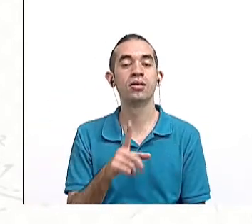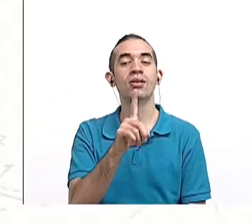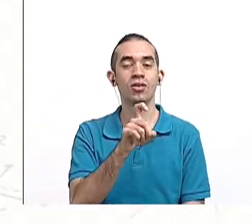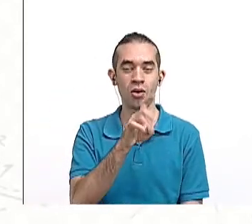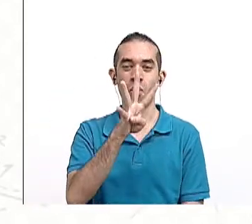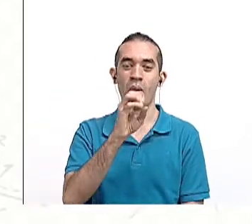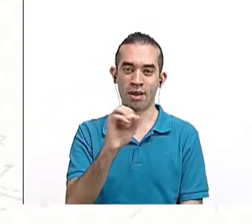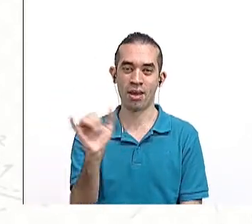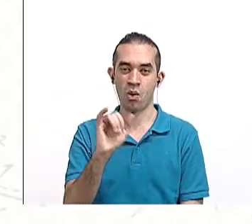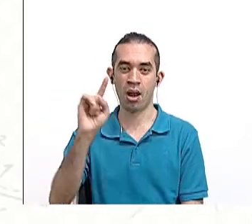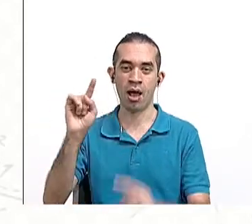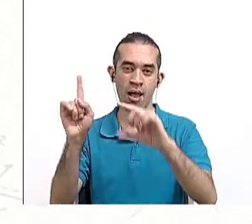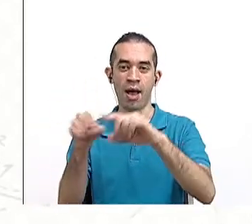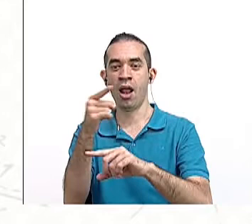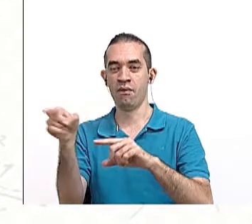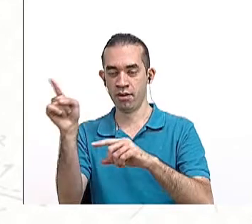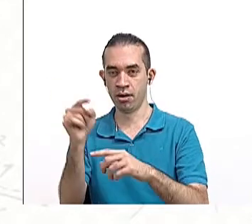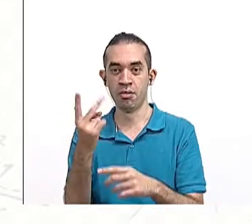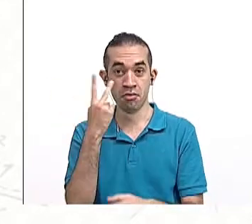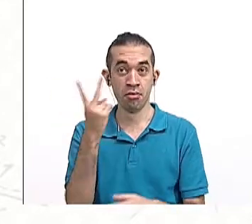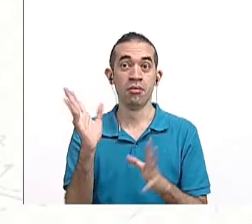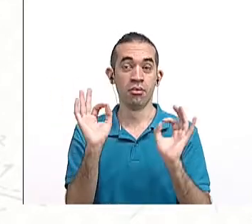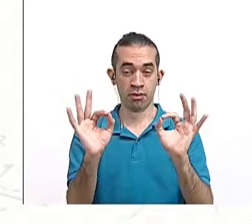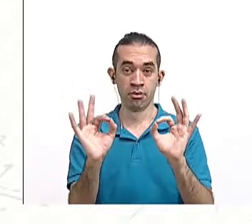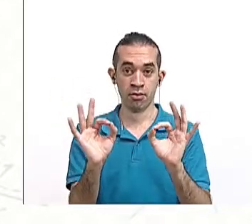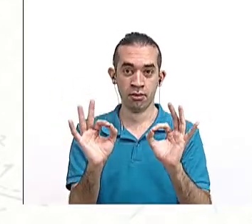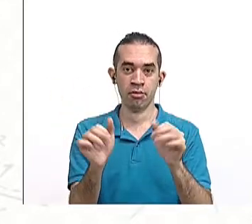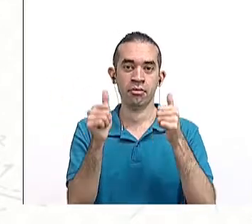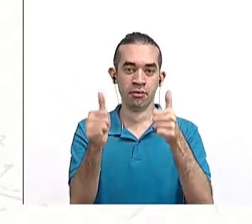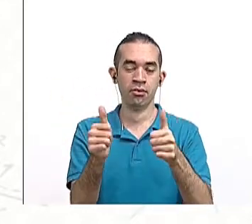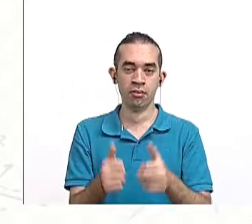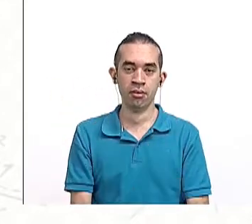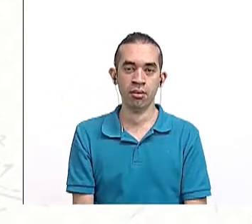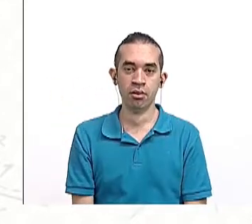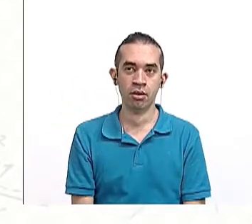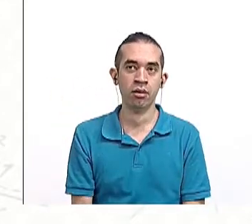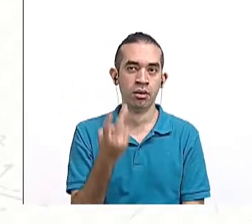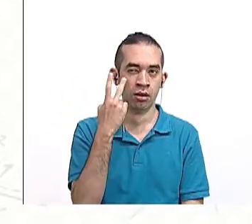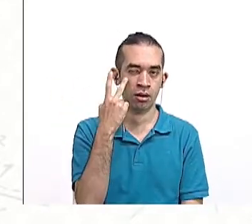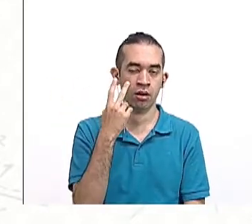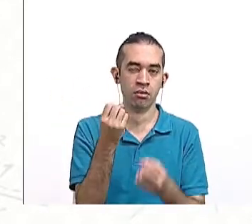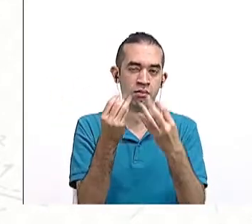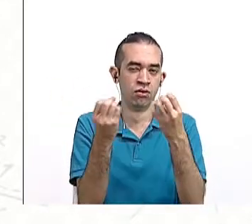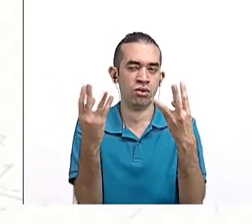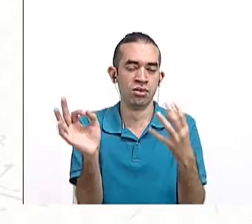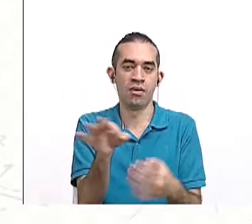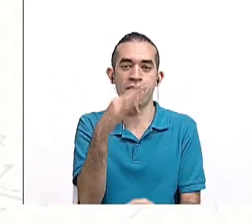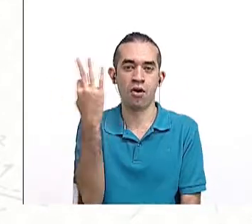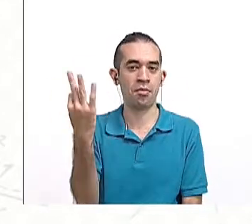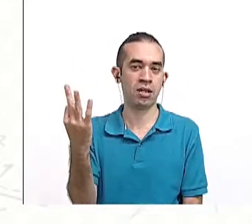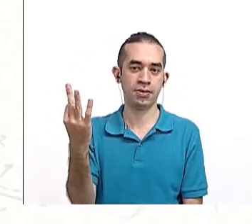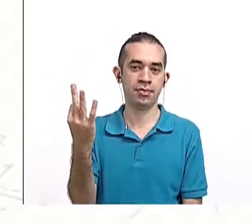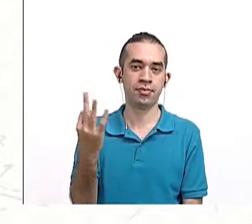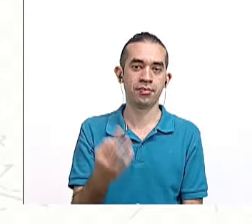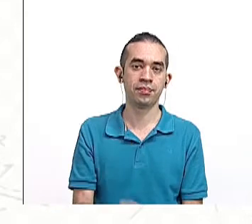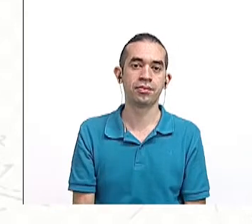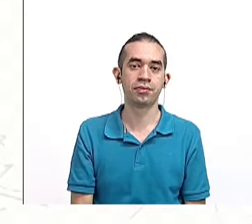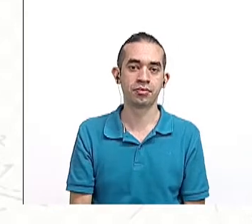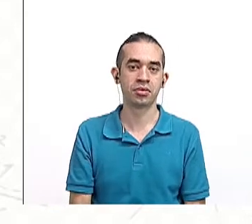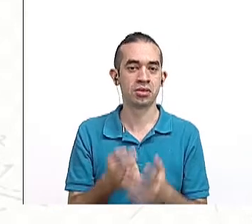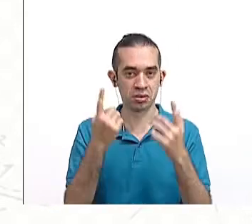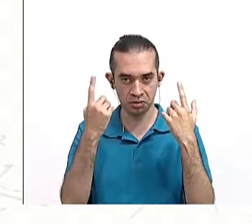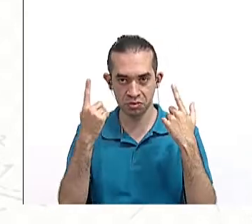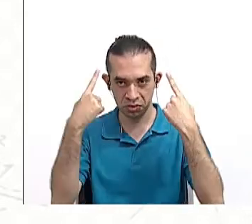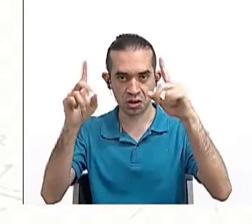140 horas y ok vamos bien vean que hay muchas maneras de llegar a roma